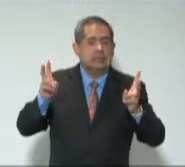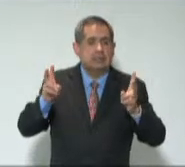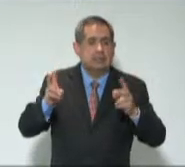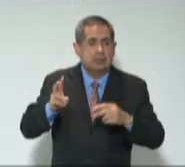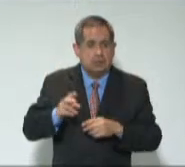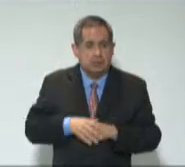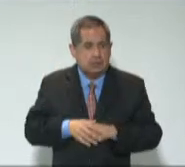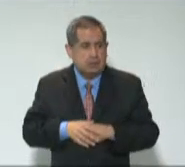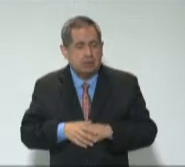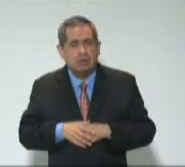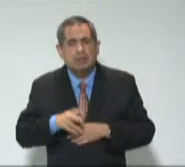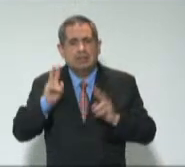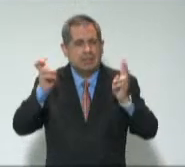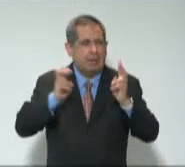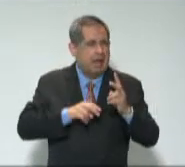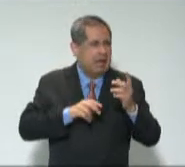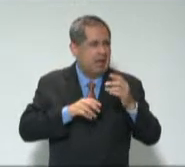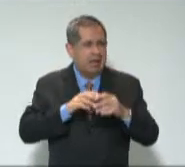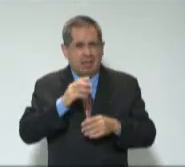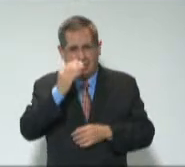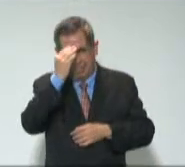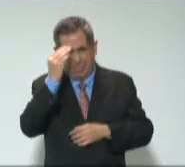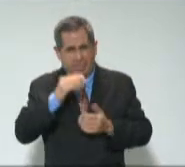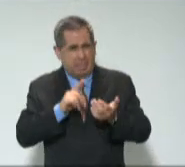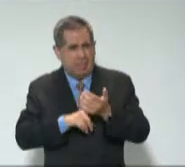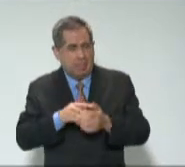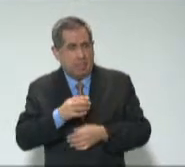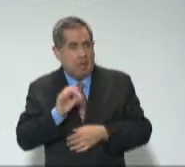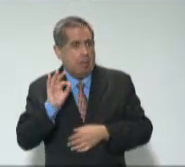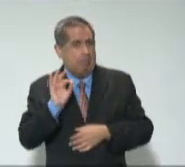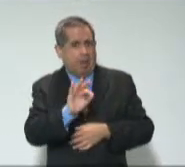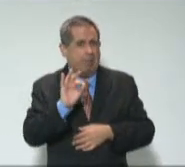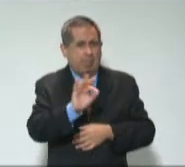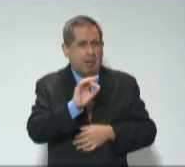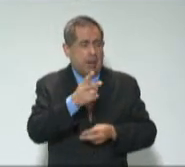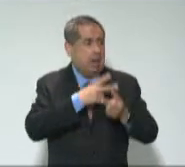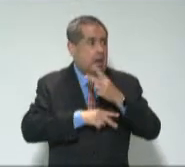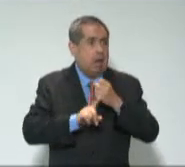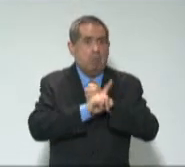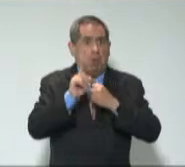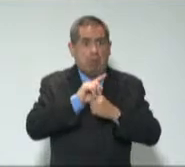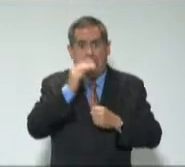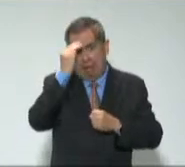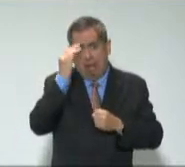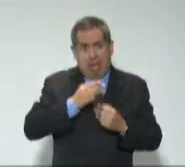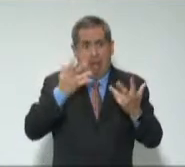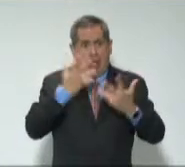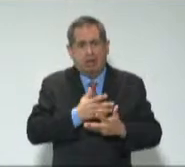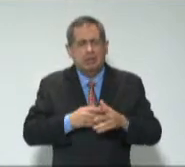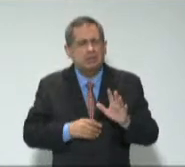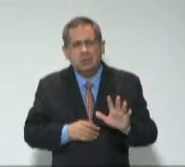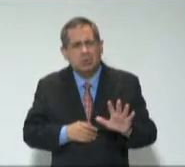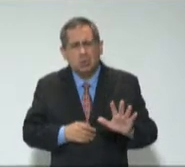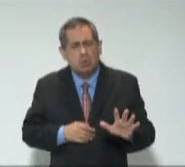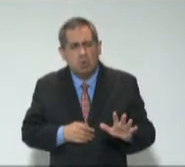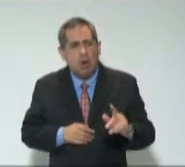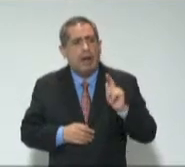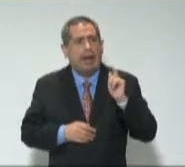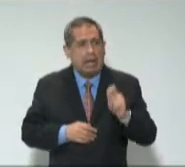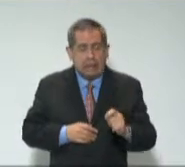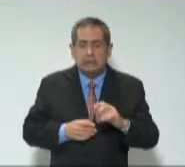alimente a la bestia así se llama Don't fit the beast Y entonces orienta muy enfocada a la